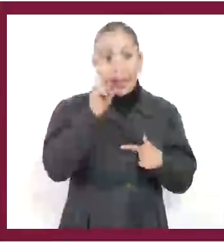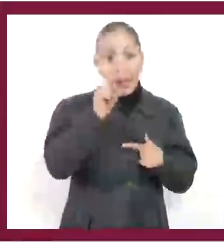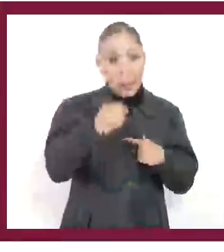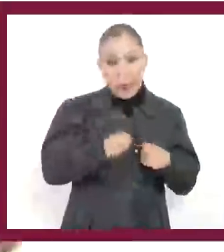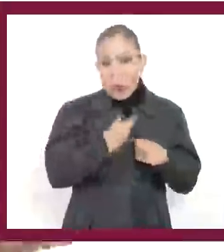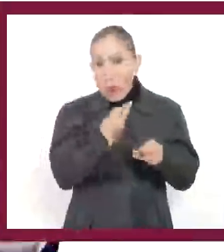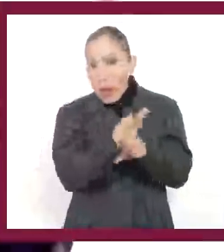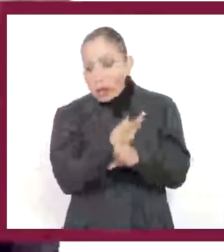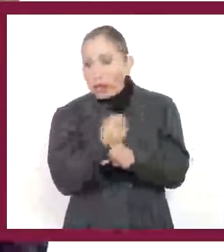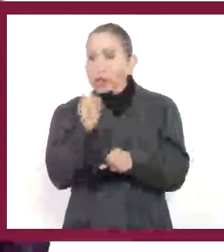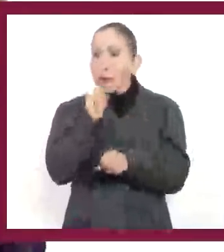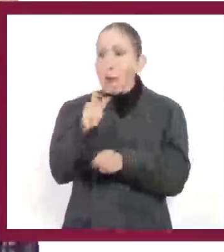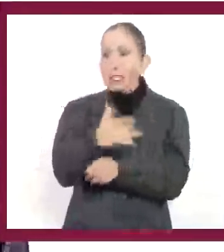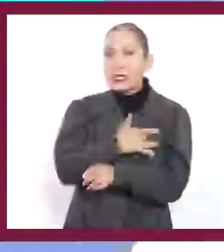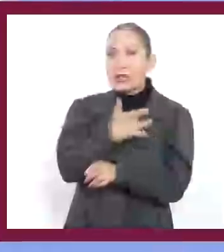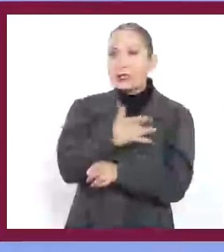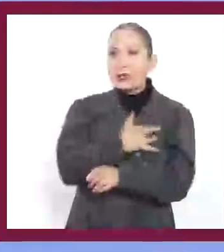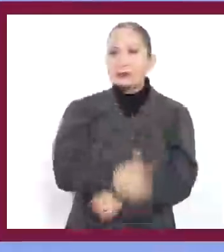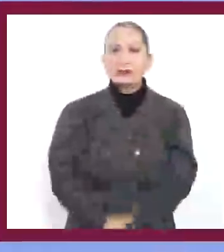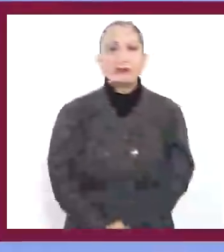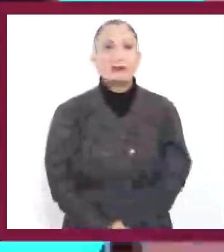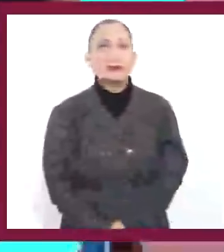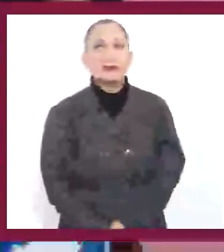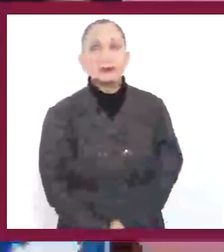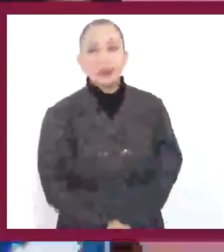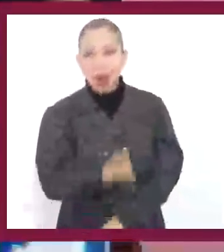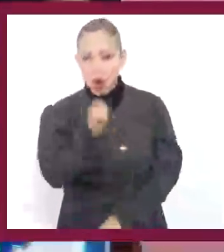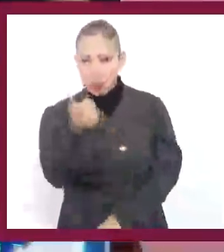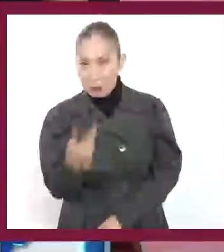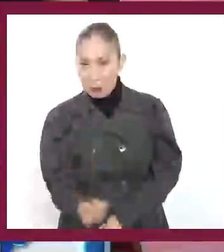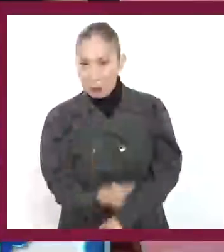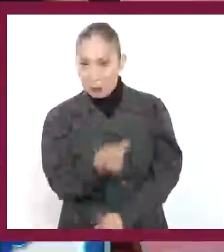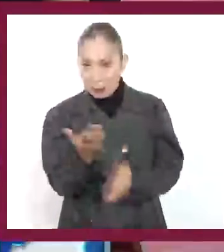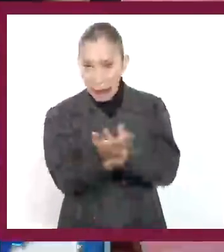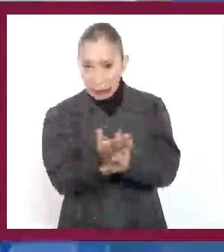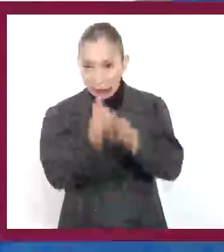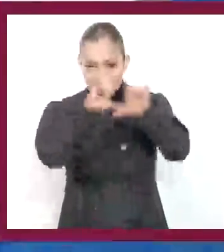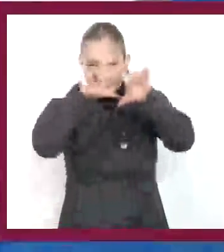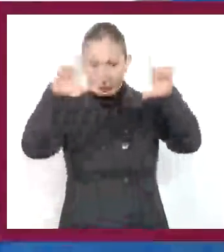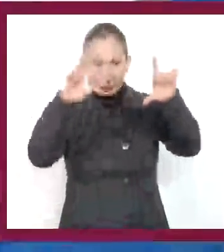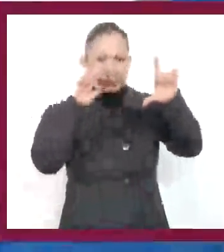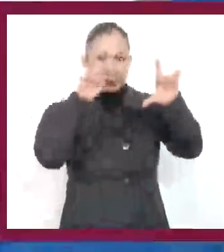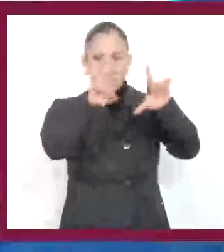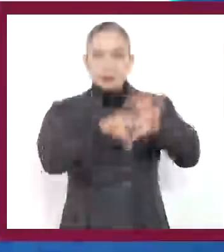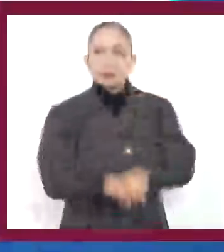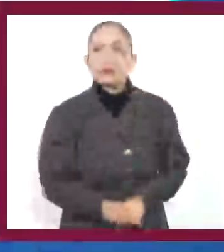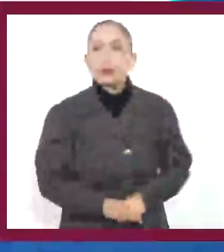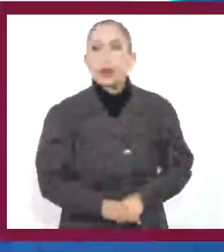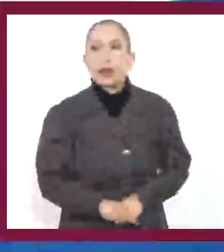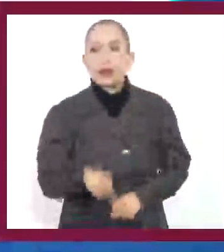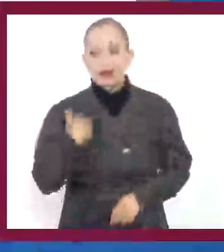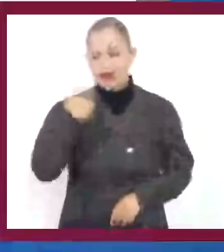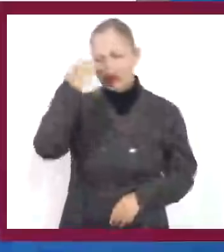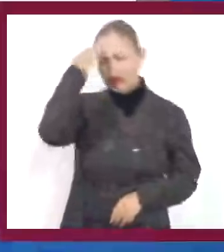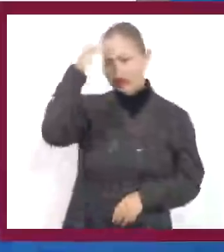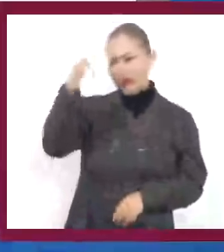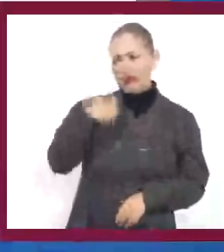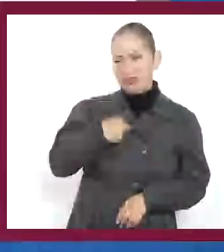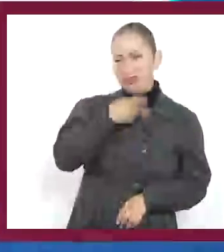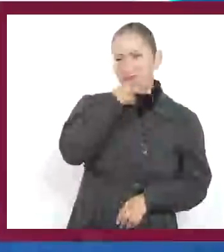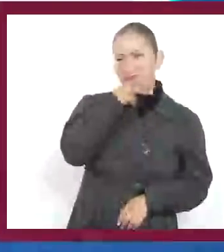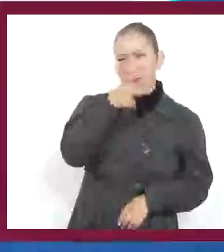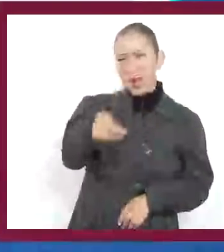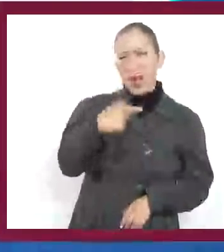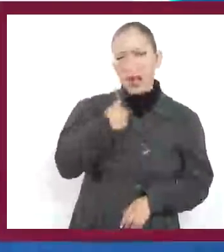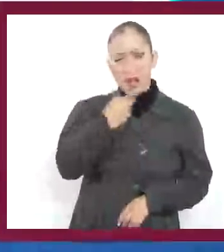viven como lo que sienten. Siguiente fragmento. Me extrañó que mis palabras